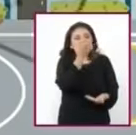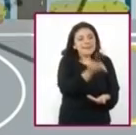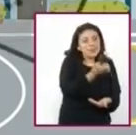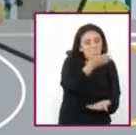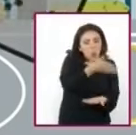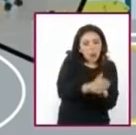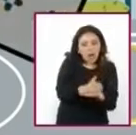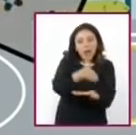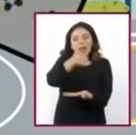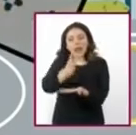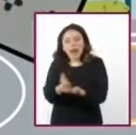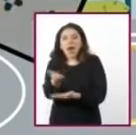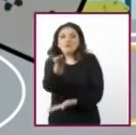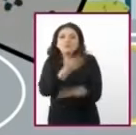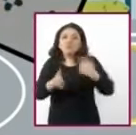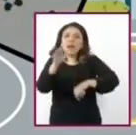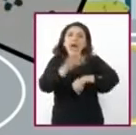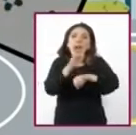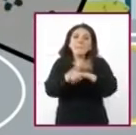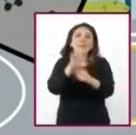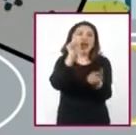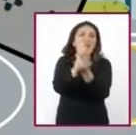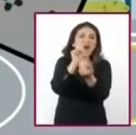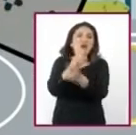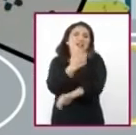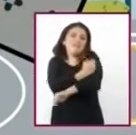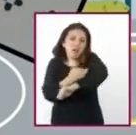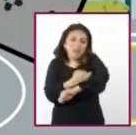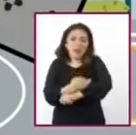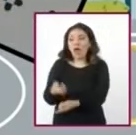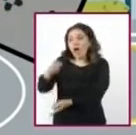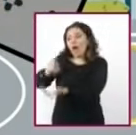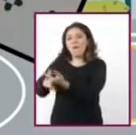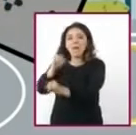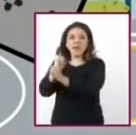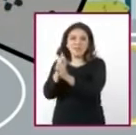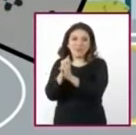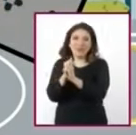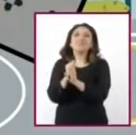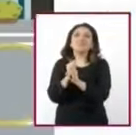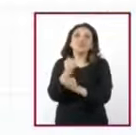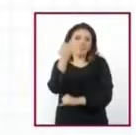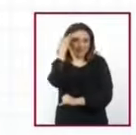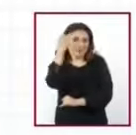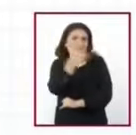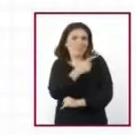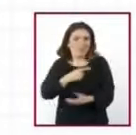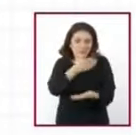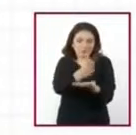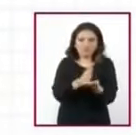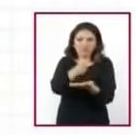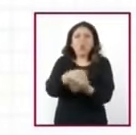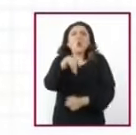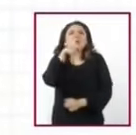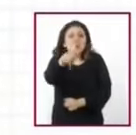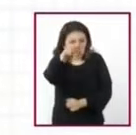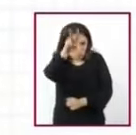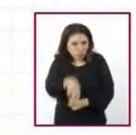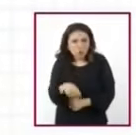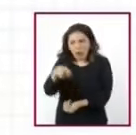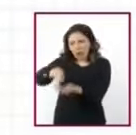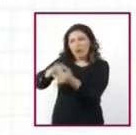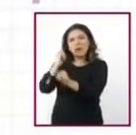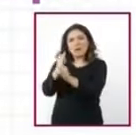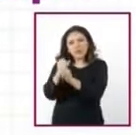escuela, las relaciones con los amigos y familiares y el mundo virtual. Tú, ¿cuántas horas pasas en el